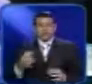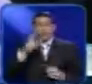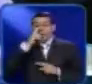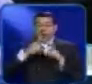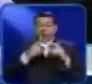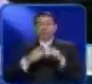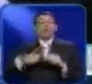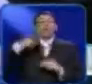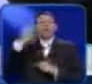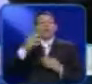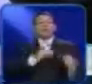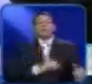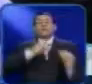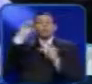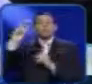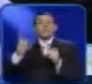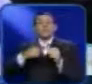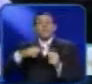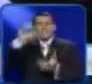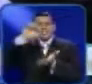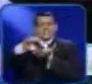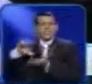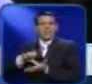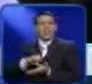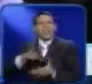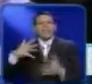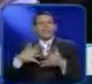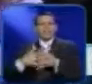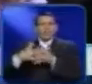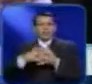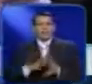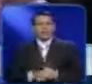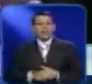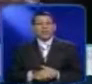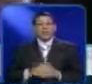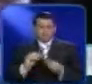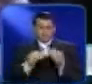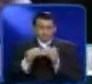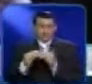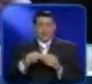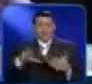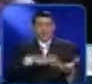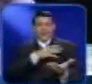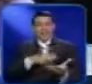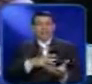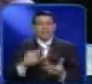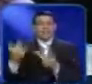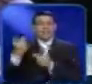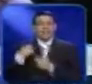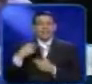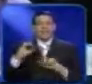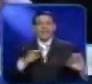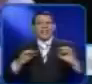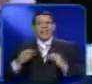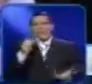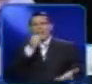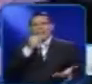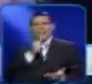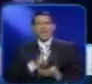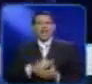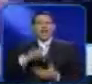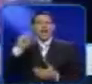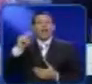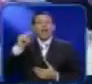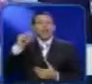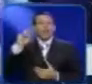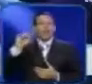después llevarán la pieza a las principales ciudades de Estados Unidos. La composición de las canciones estuvo a cargo de la actriz y cantante Conan